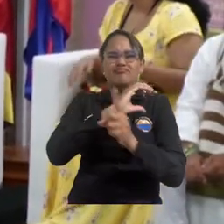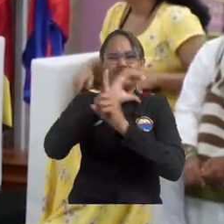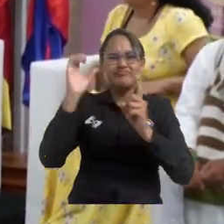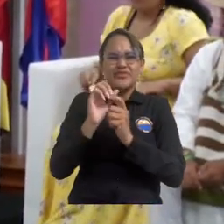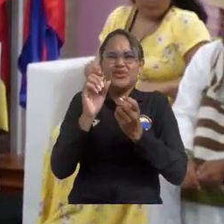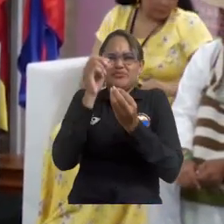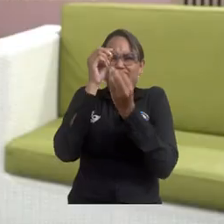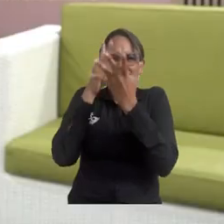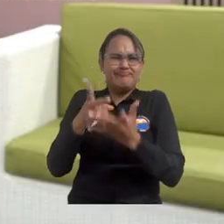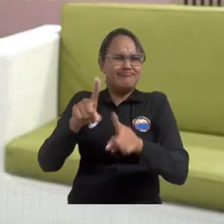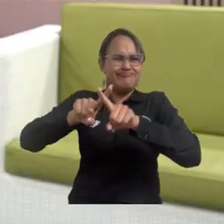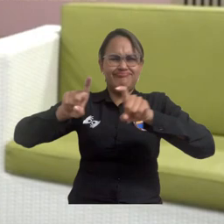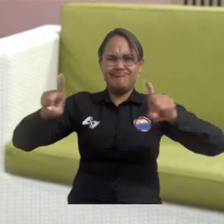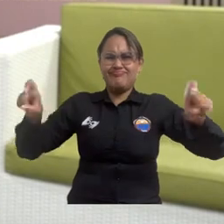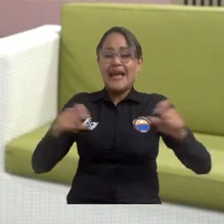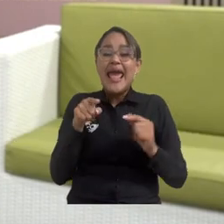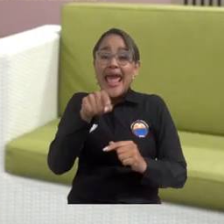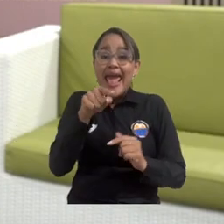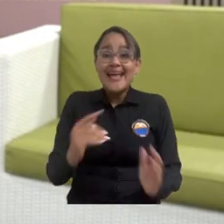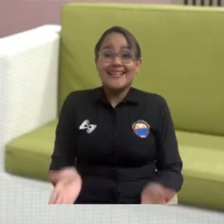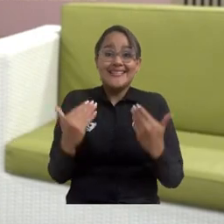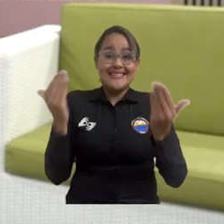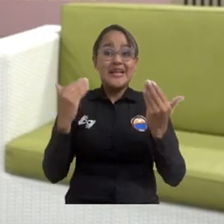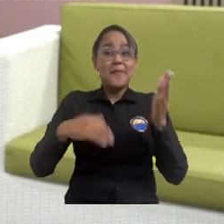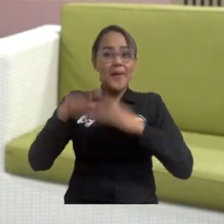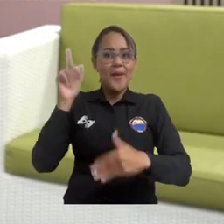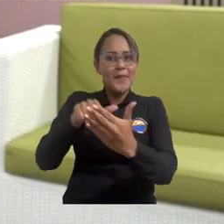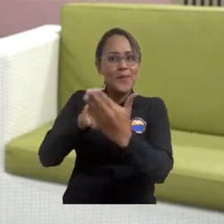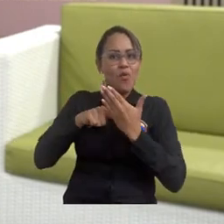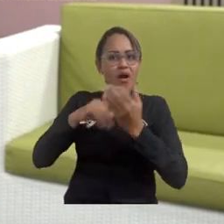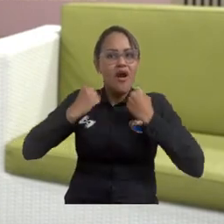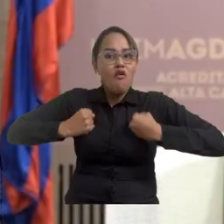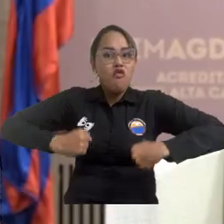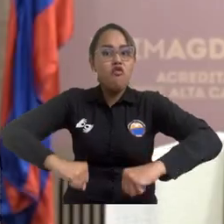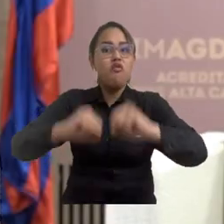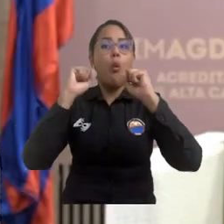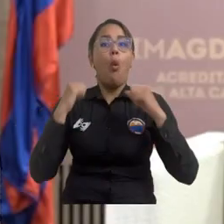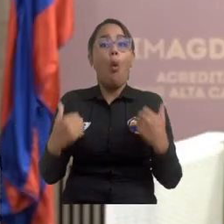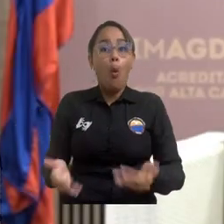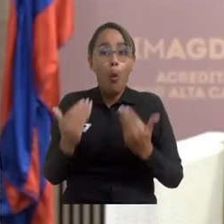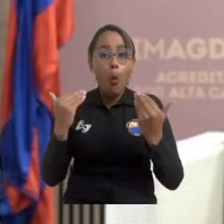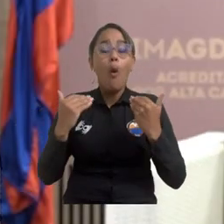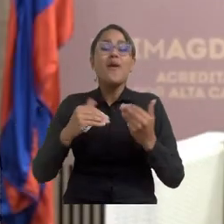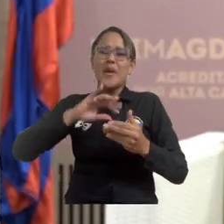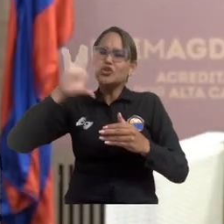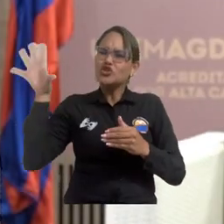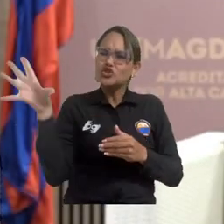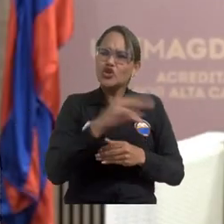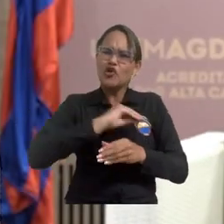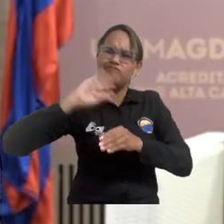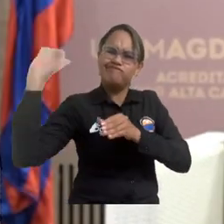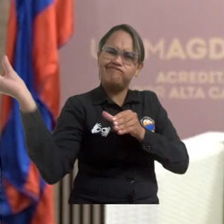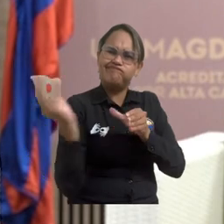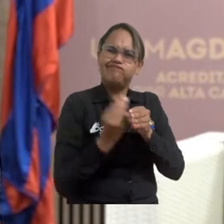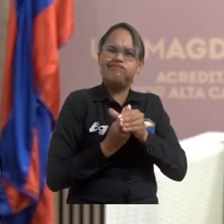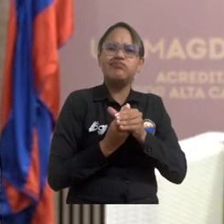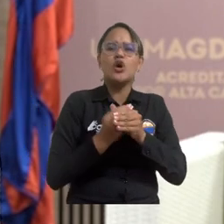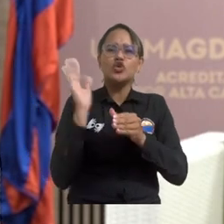las culturas y también el esfuerzo que se debe de hacer para incluir a